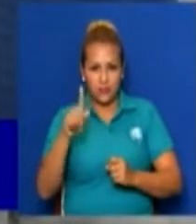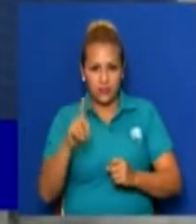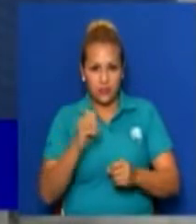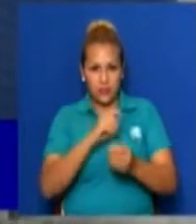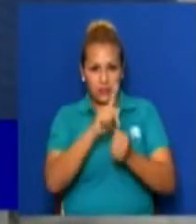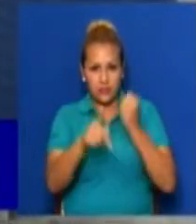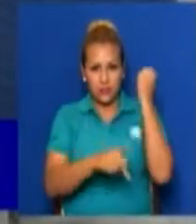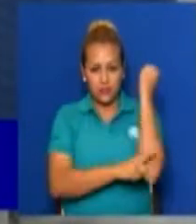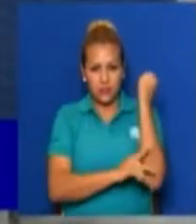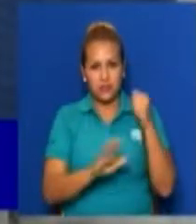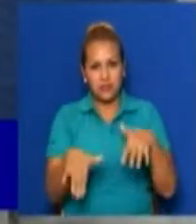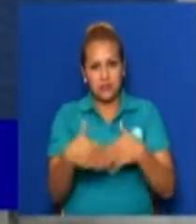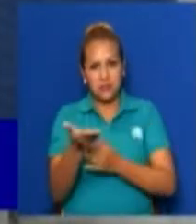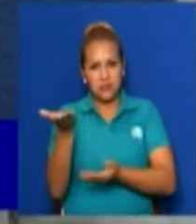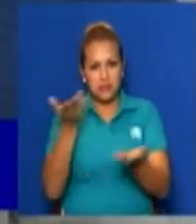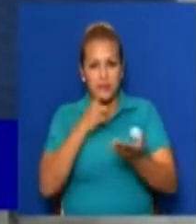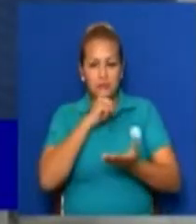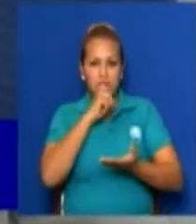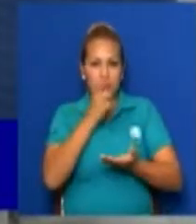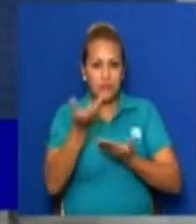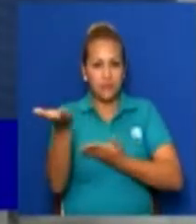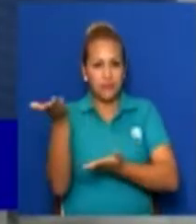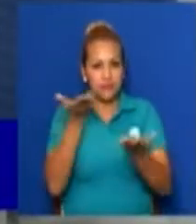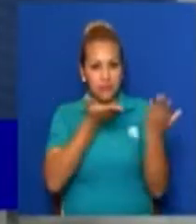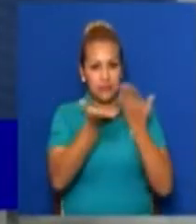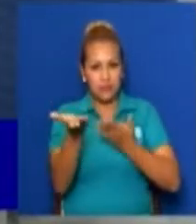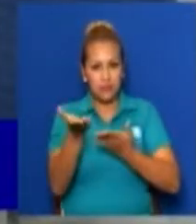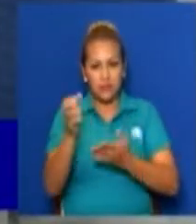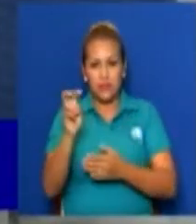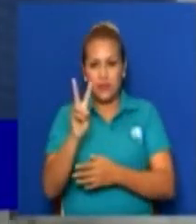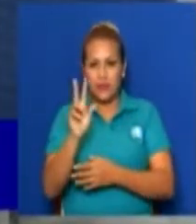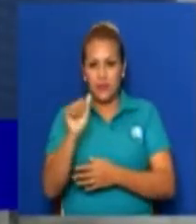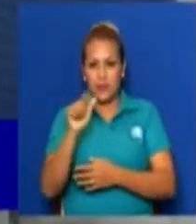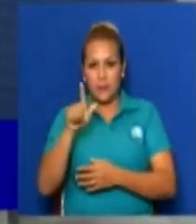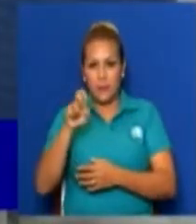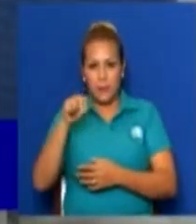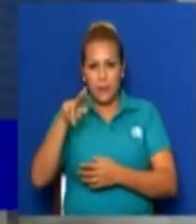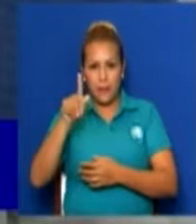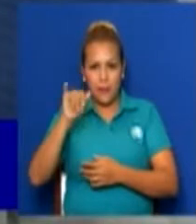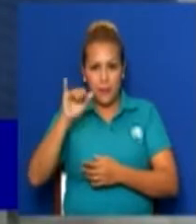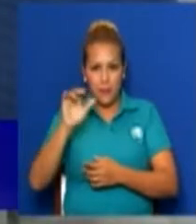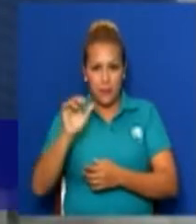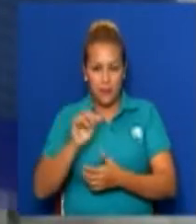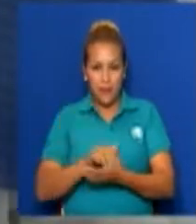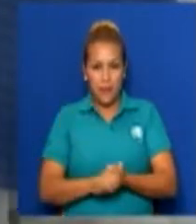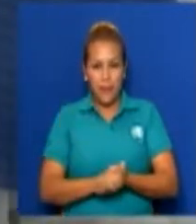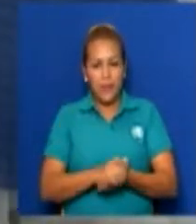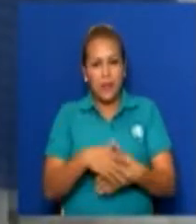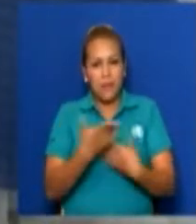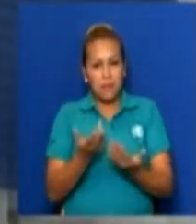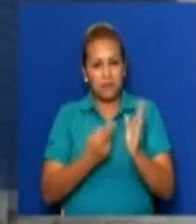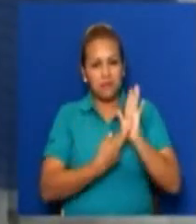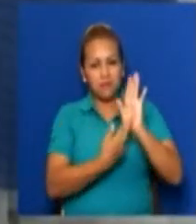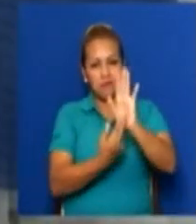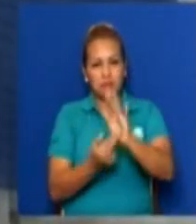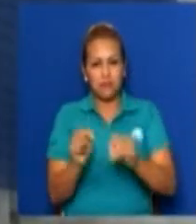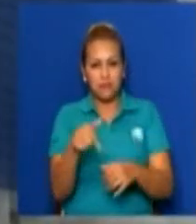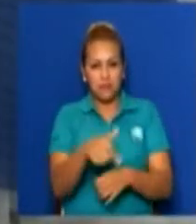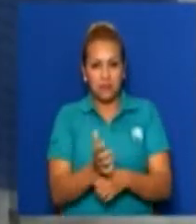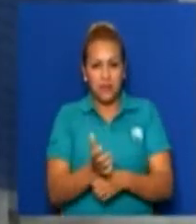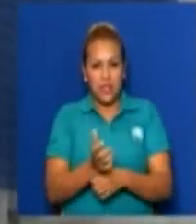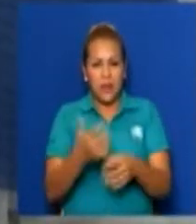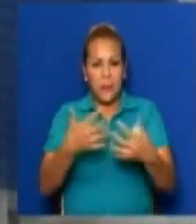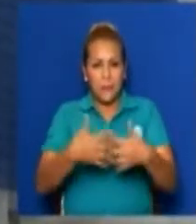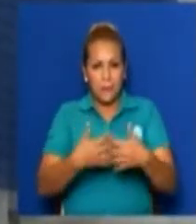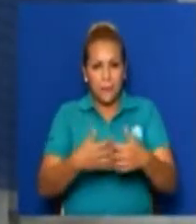también poder compartir con la señora Valenti en representación del Consejo Superior de la Empresa